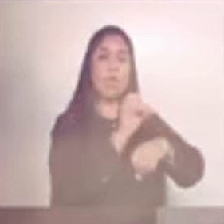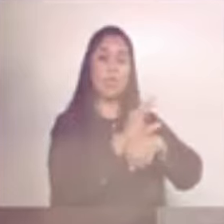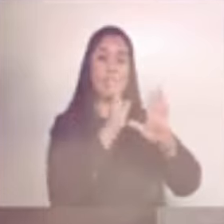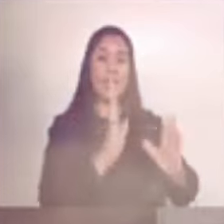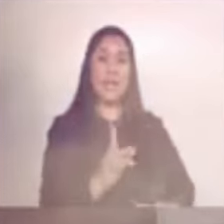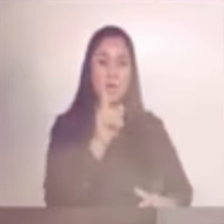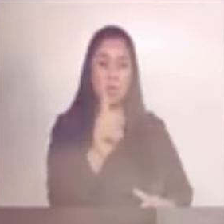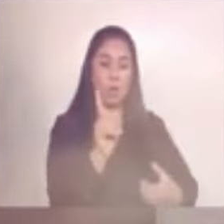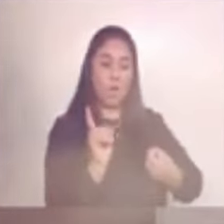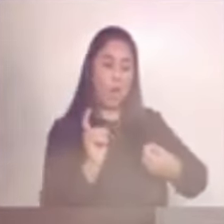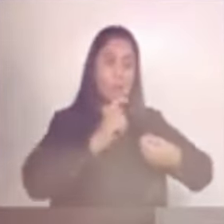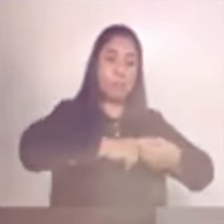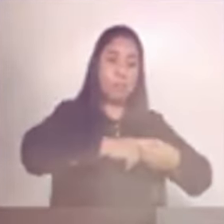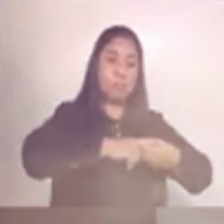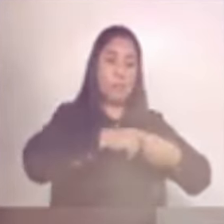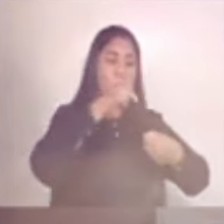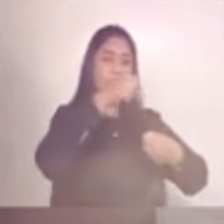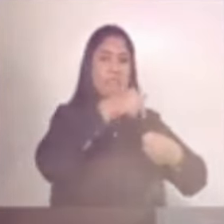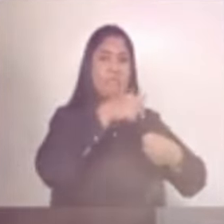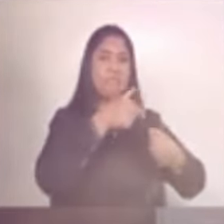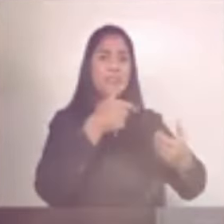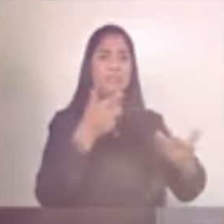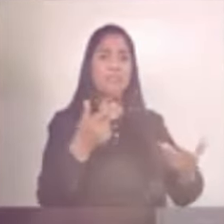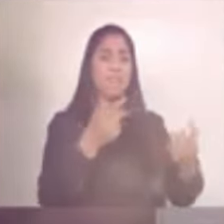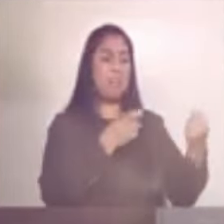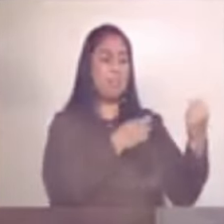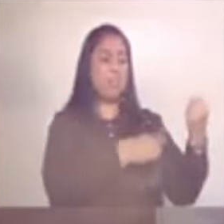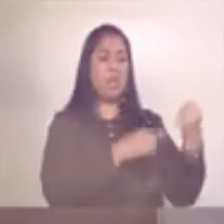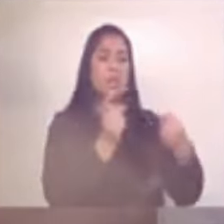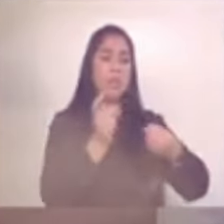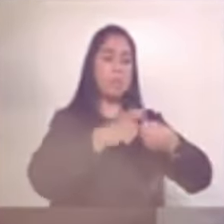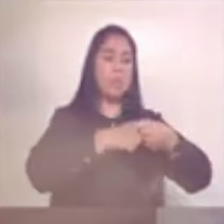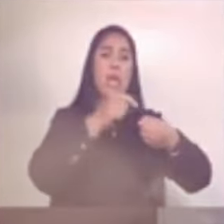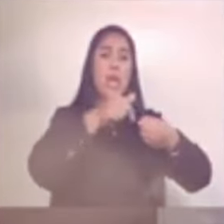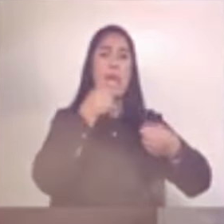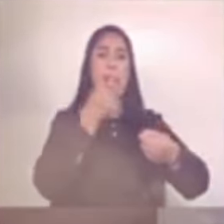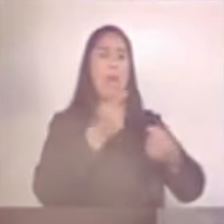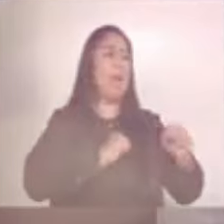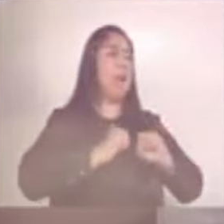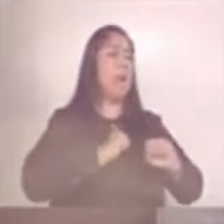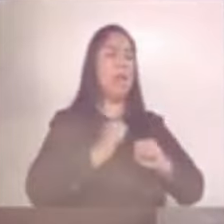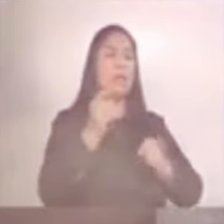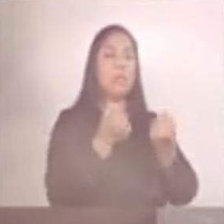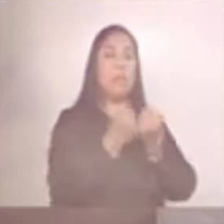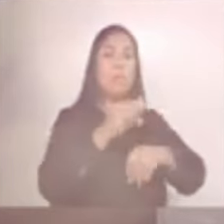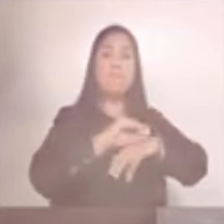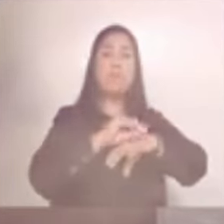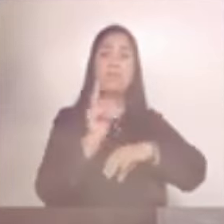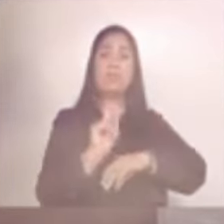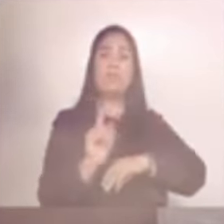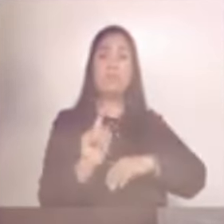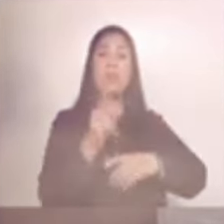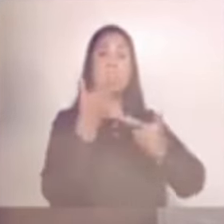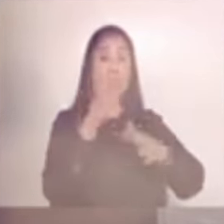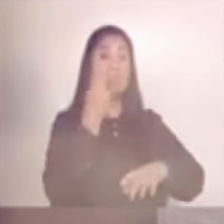Él entró al poder y lamentablemente pues él hizo y deshizo, no cuenta con permisos porque ya se